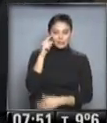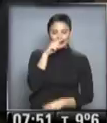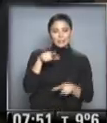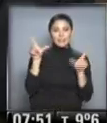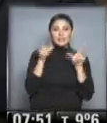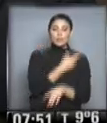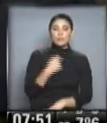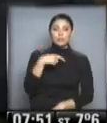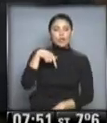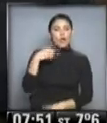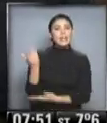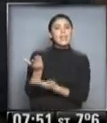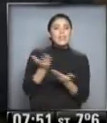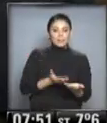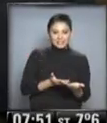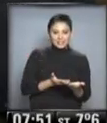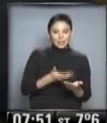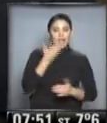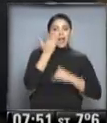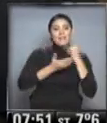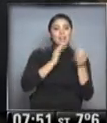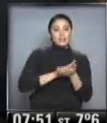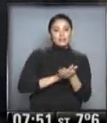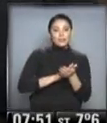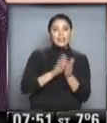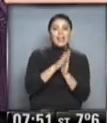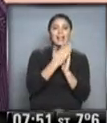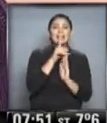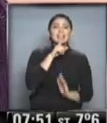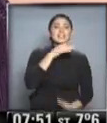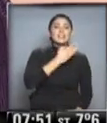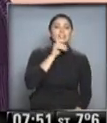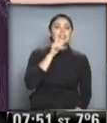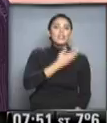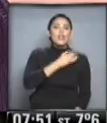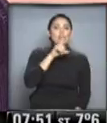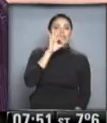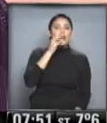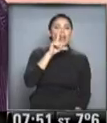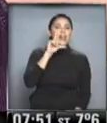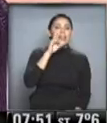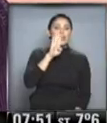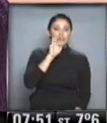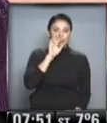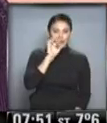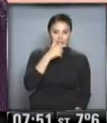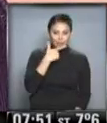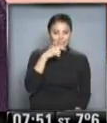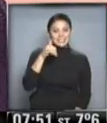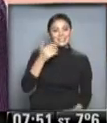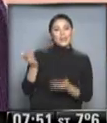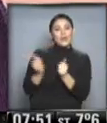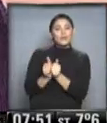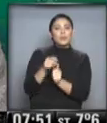televisión pública, hoy con un invitado para hablar de los Tiflolibros. Vero, buenos días, ¿cómo estás? Bienvenida. ¿Qué tal, Roberto? ¿Cómo estás? Sí, estamos con